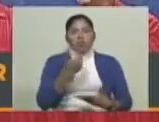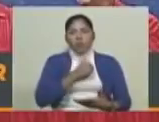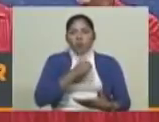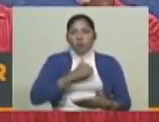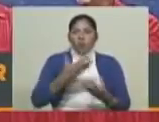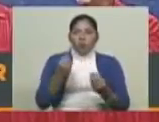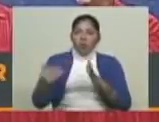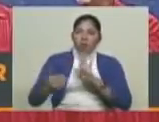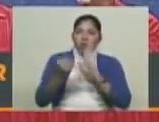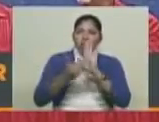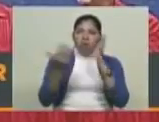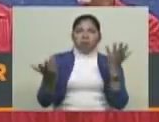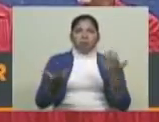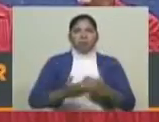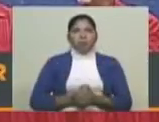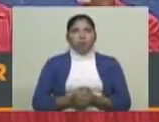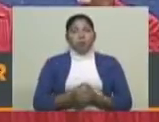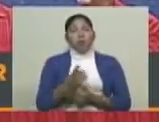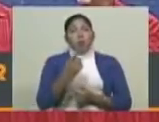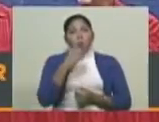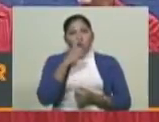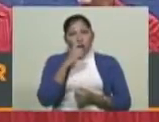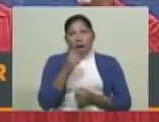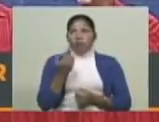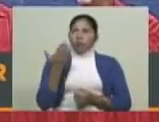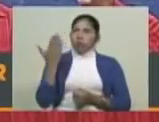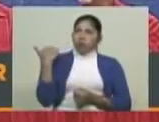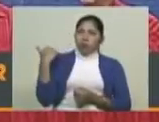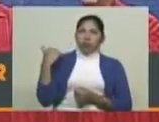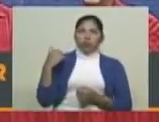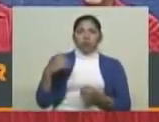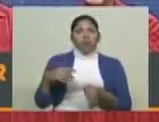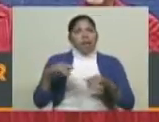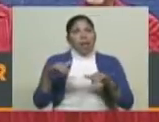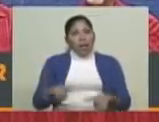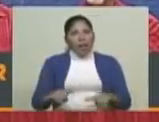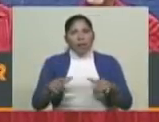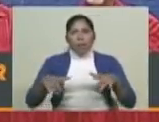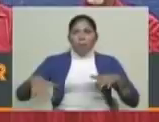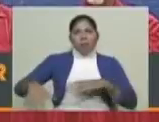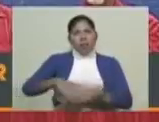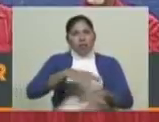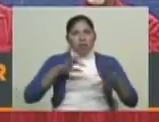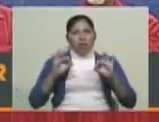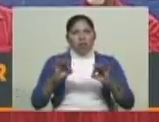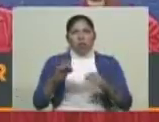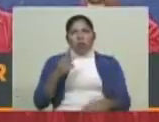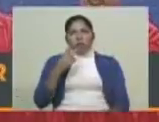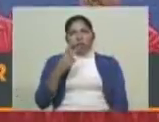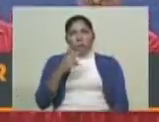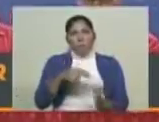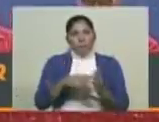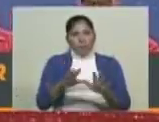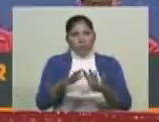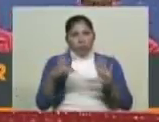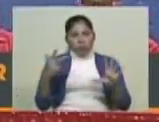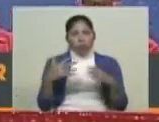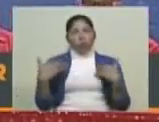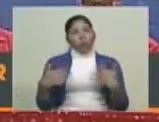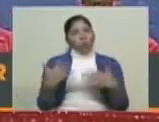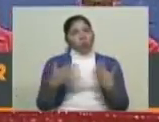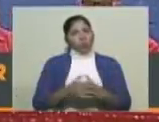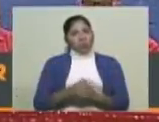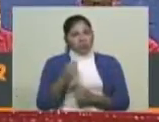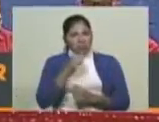pensaba hace un año que este era el escenario para abril del año 2018?